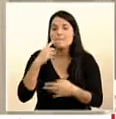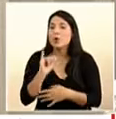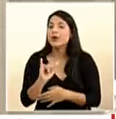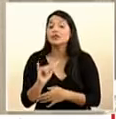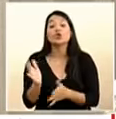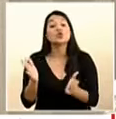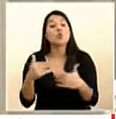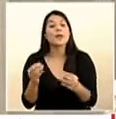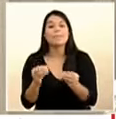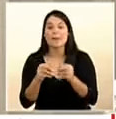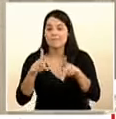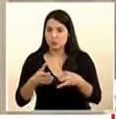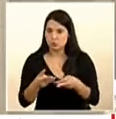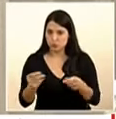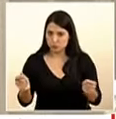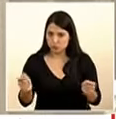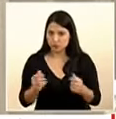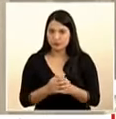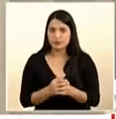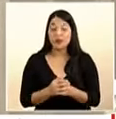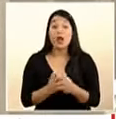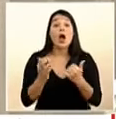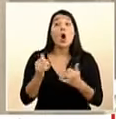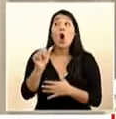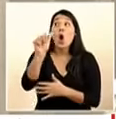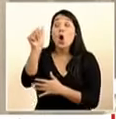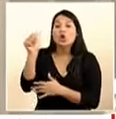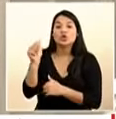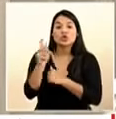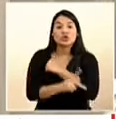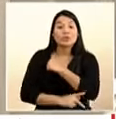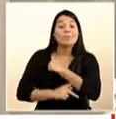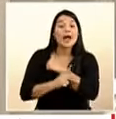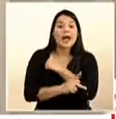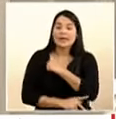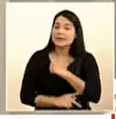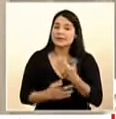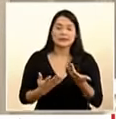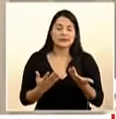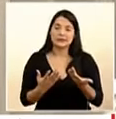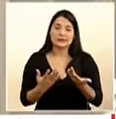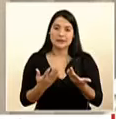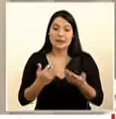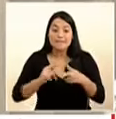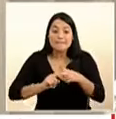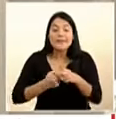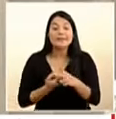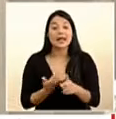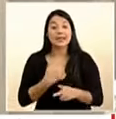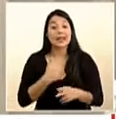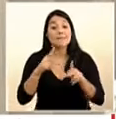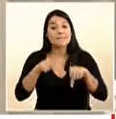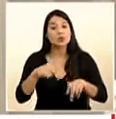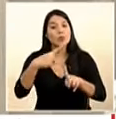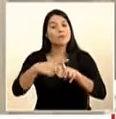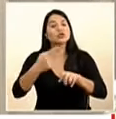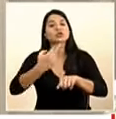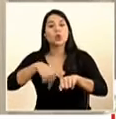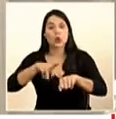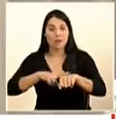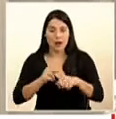eso a los países en que empiezan a tener casos es normal es usual porque obviamente el contingente de personas que ya